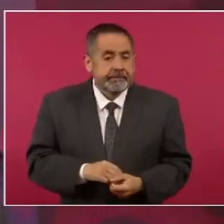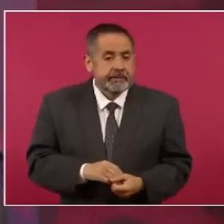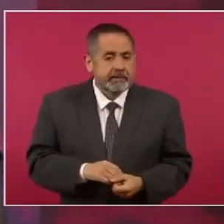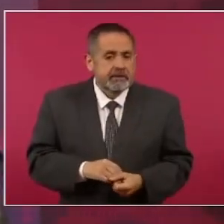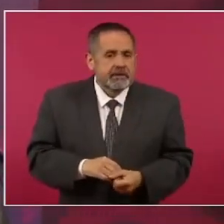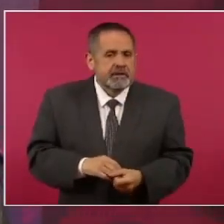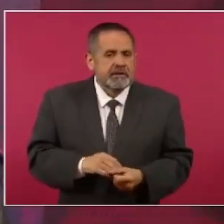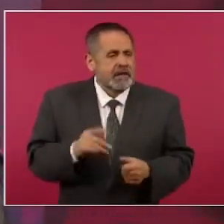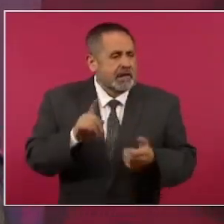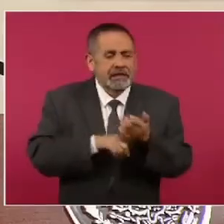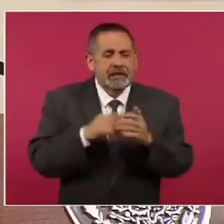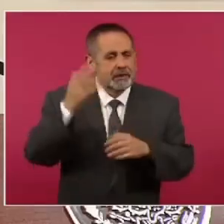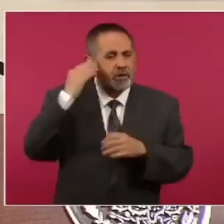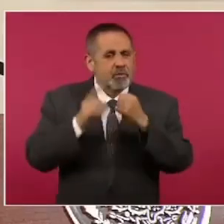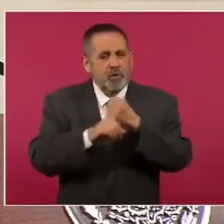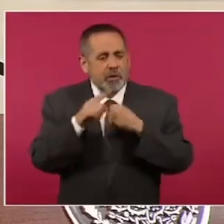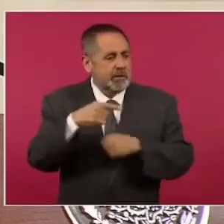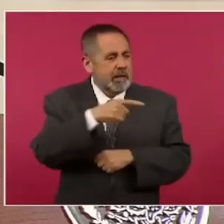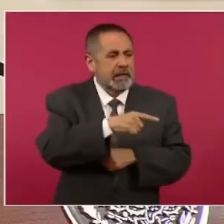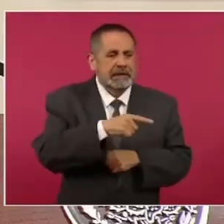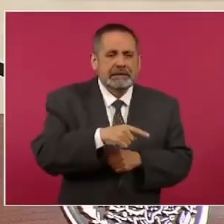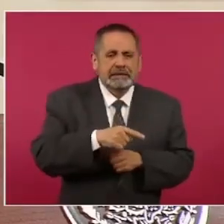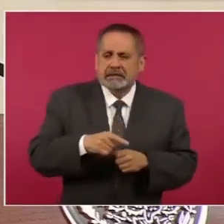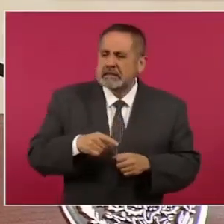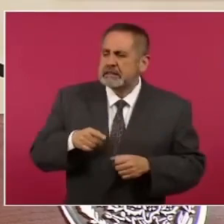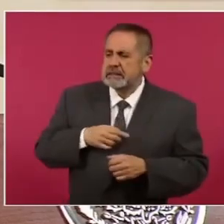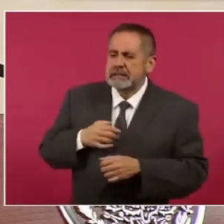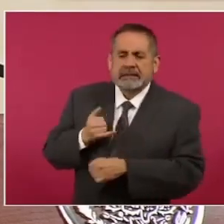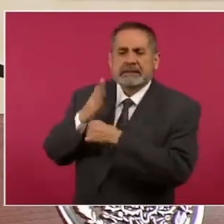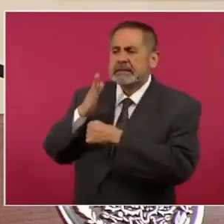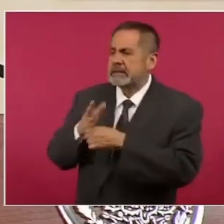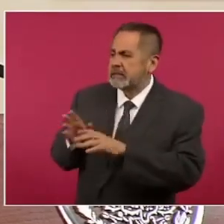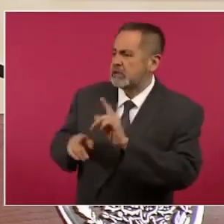con muchos intereses,